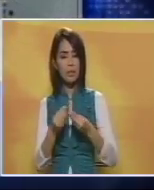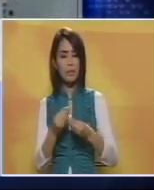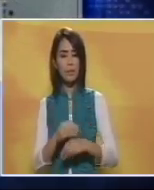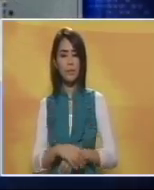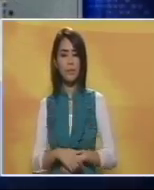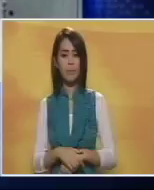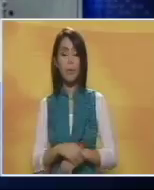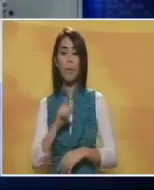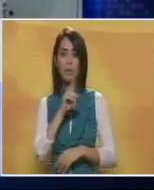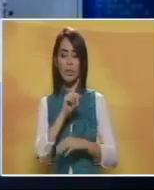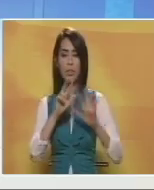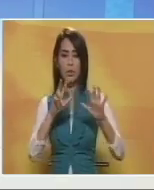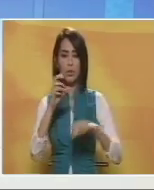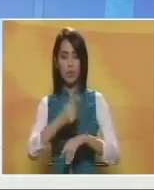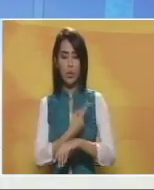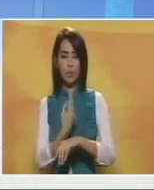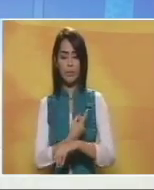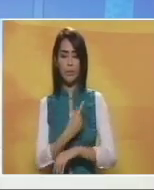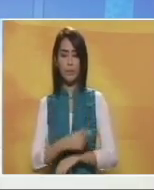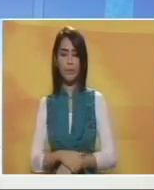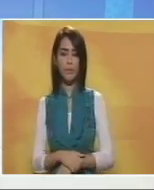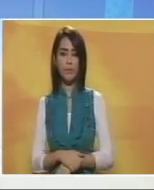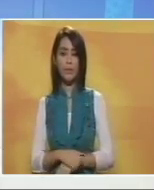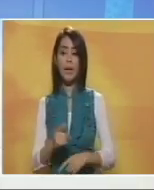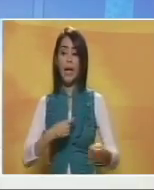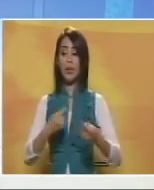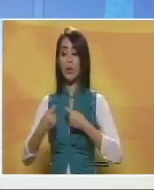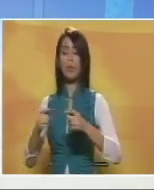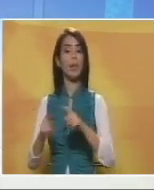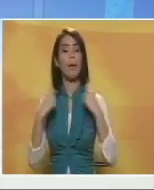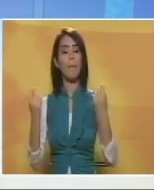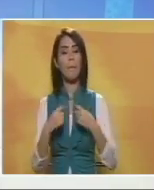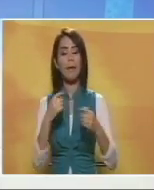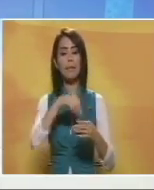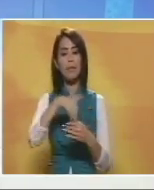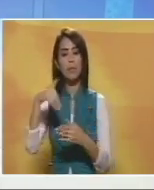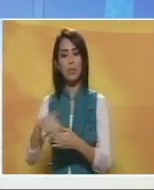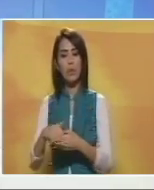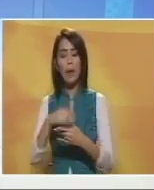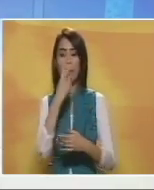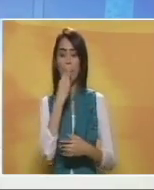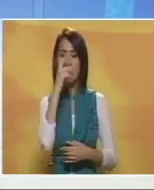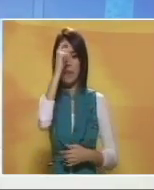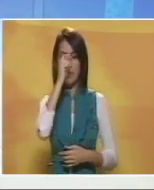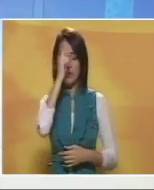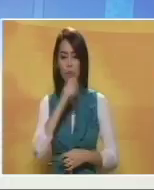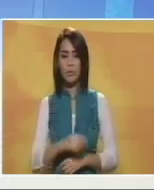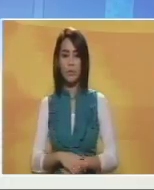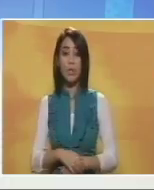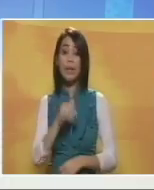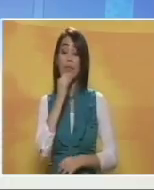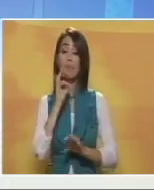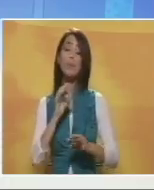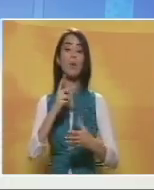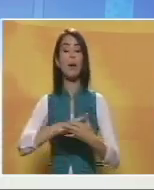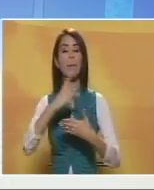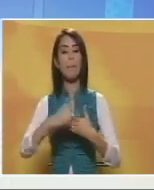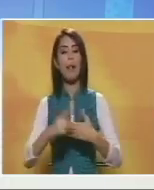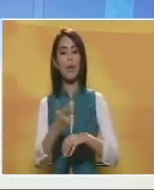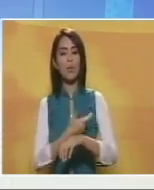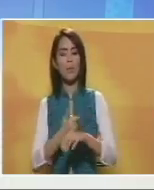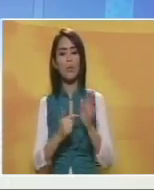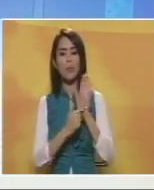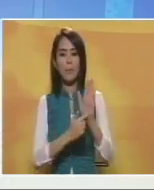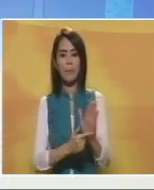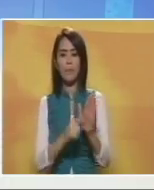por 18 horas. El coordinador de la campaña electoral de Henry Falcón, Pedro Pablo Fernández, reiteró que el plan de gobierno que se va a